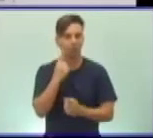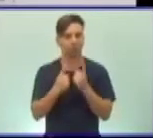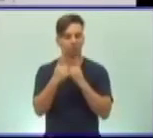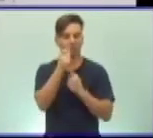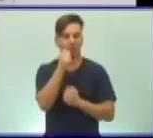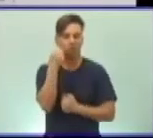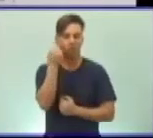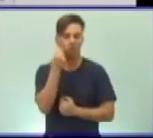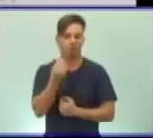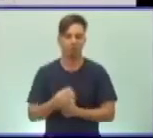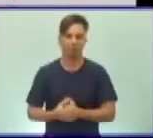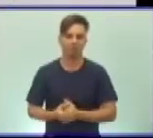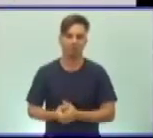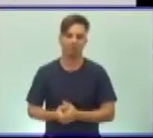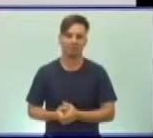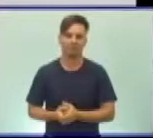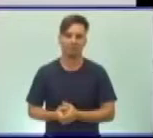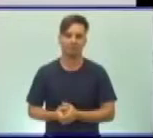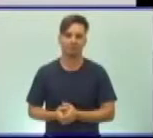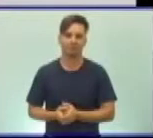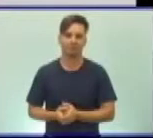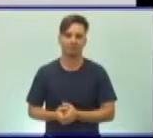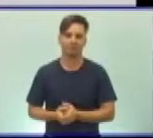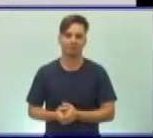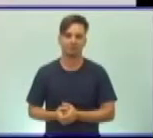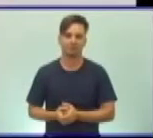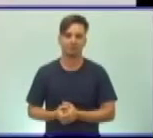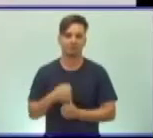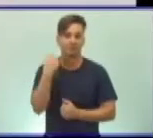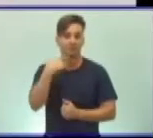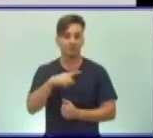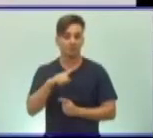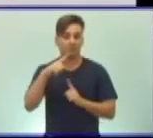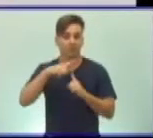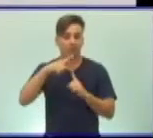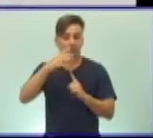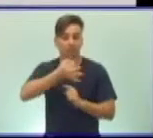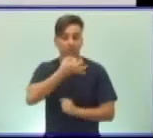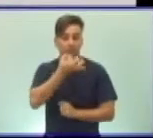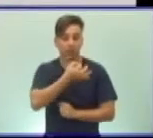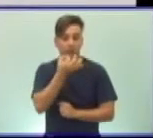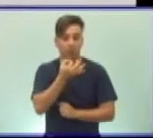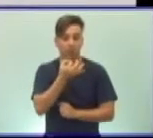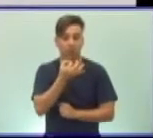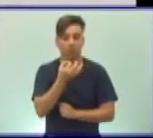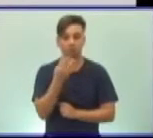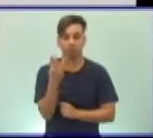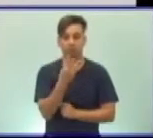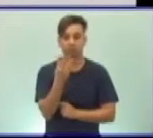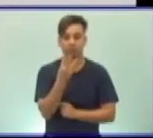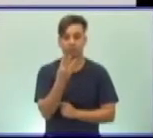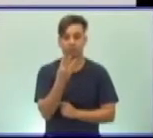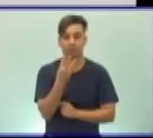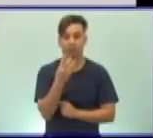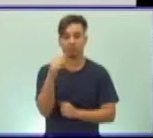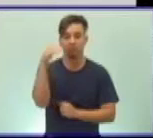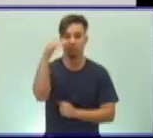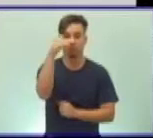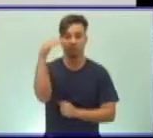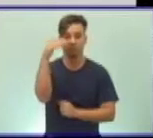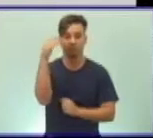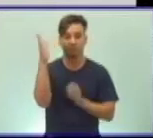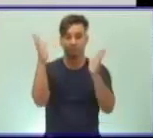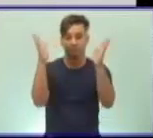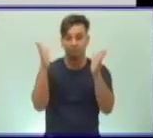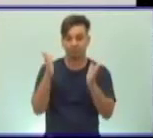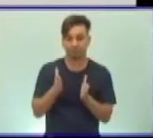alguna duda. También existe el teorema de los tres lados respectivamente proporcionales. Sigues aplicando entonces